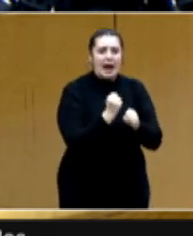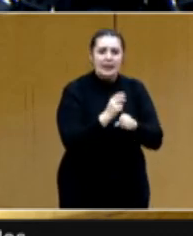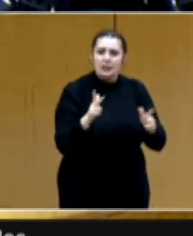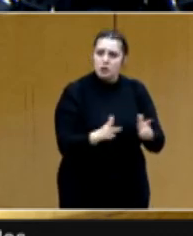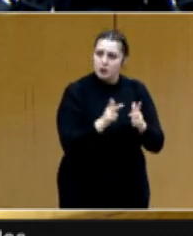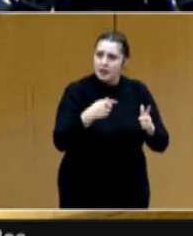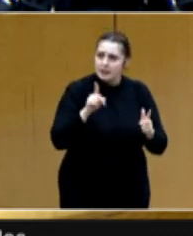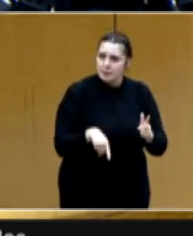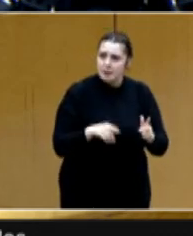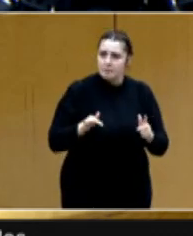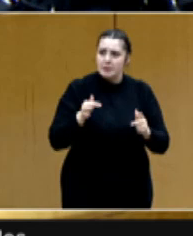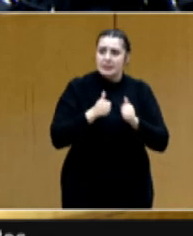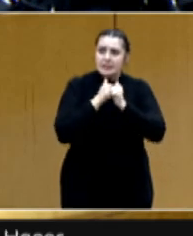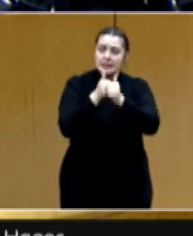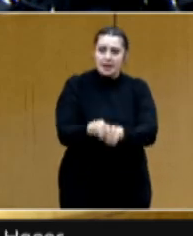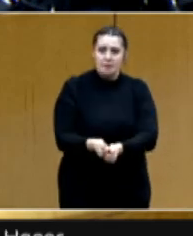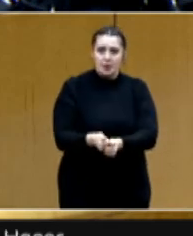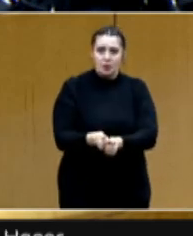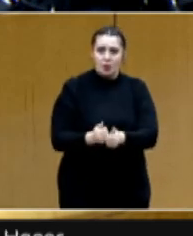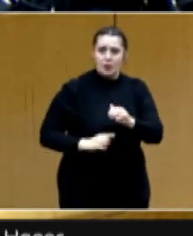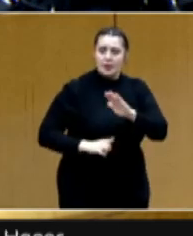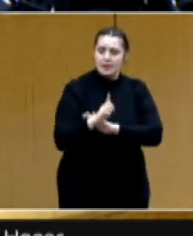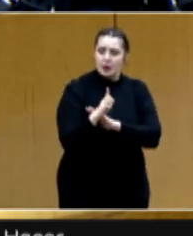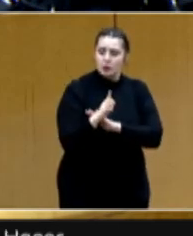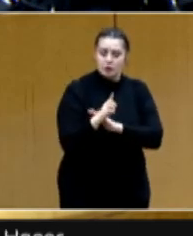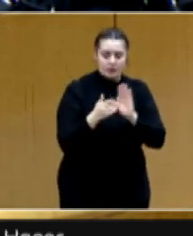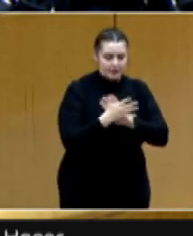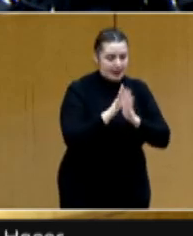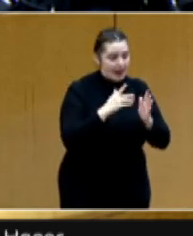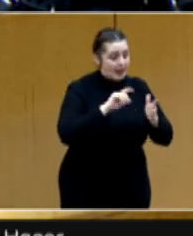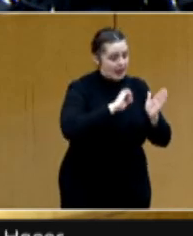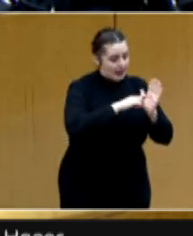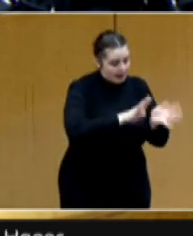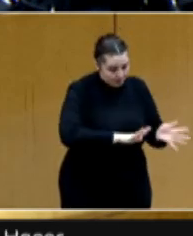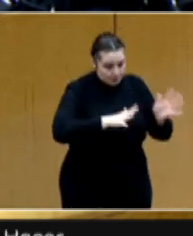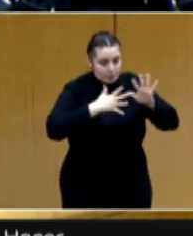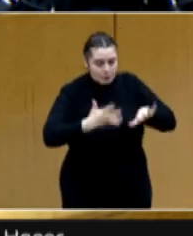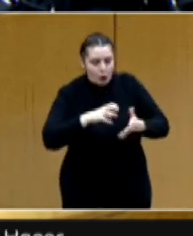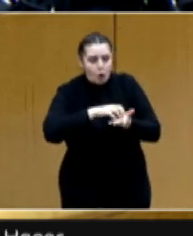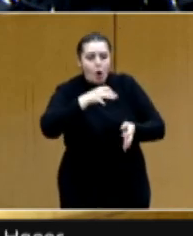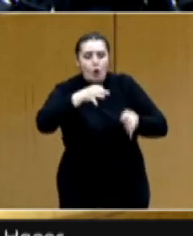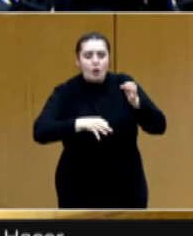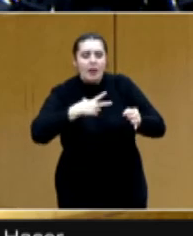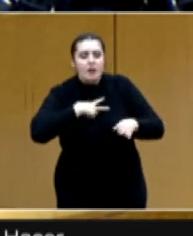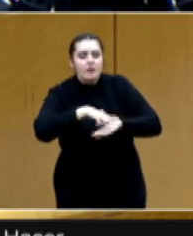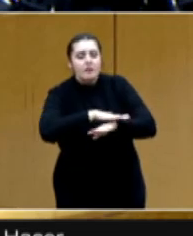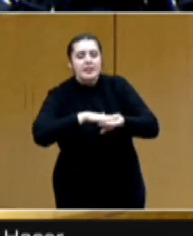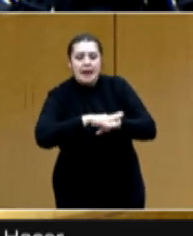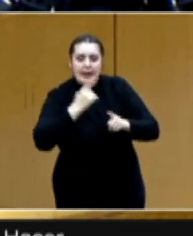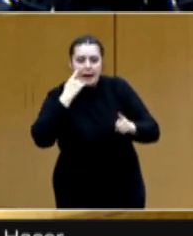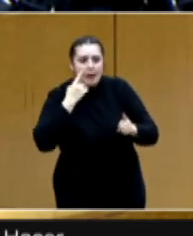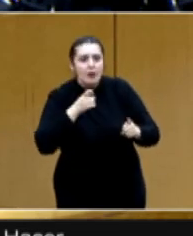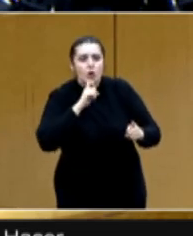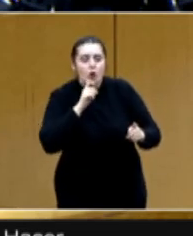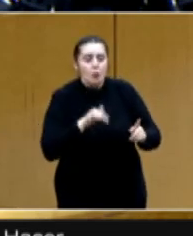seguimiento del desarrollo de la implementación de esta ley en los juzgados y las fiscalías para en Galicia presentar un propuesto